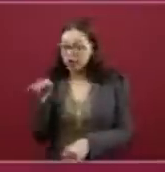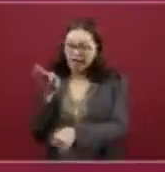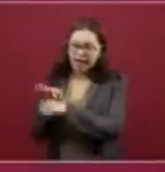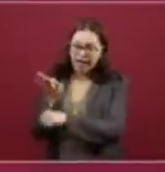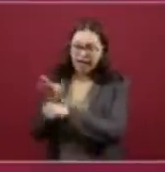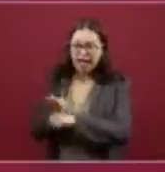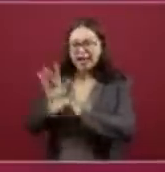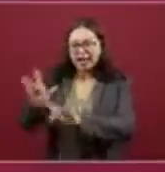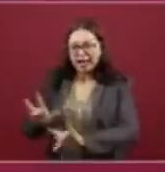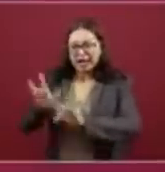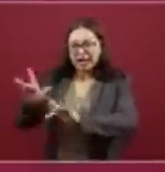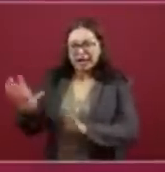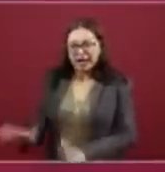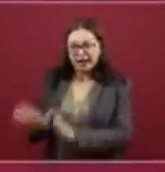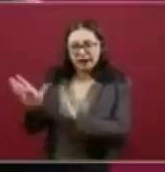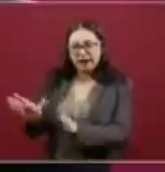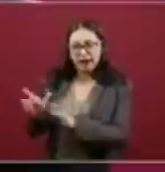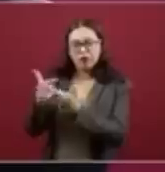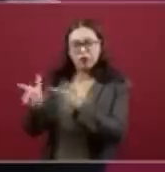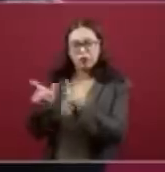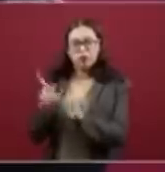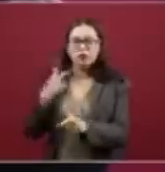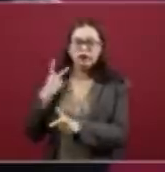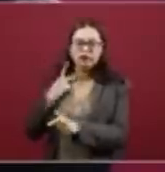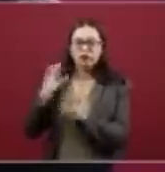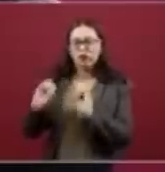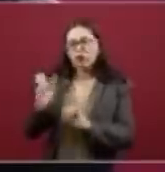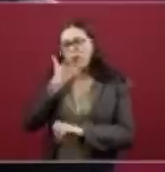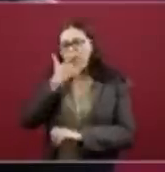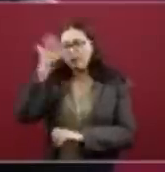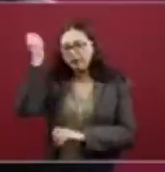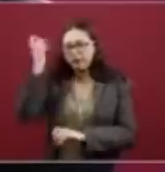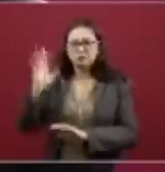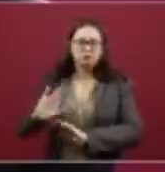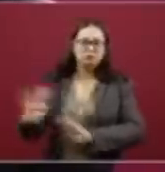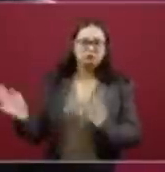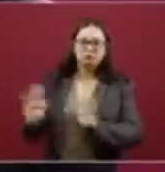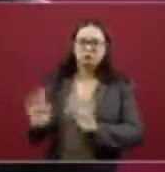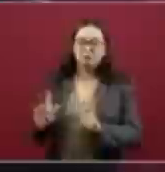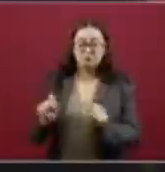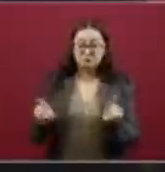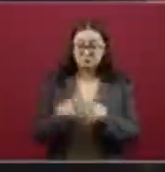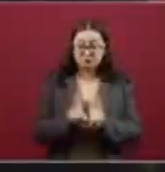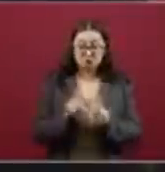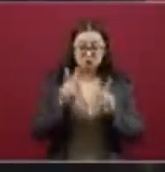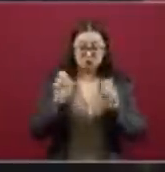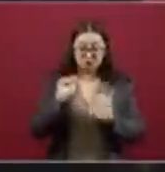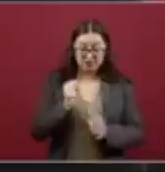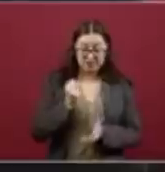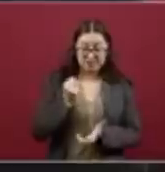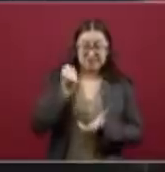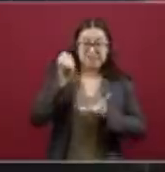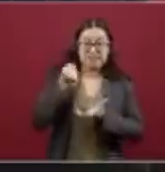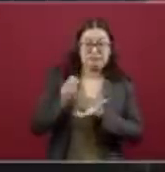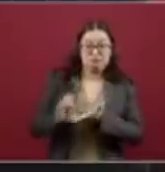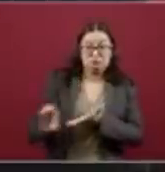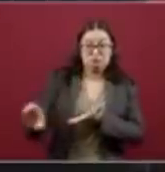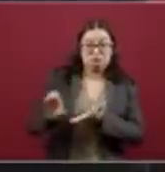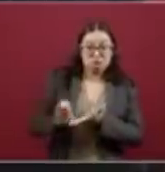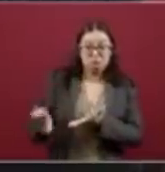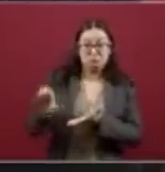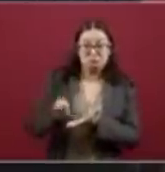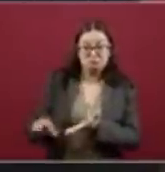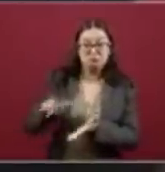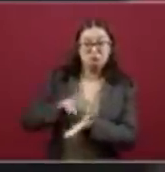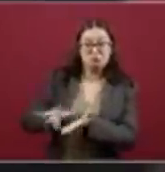partidos, nada de utilizar el presupuesto público como se hacía